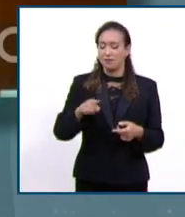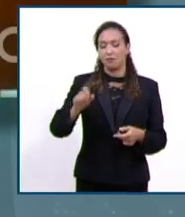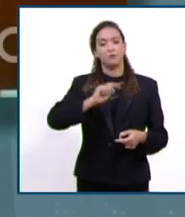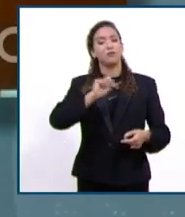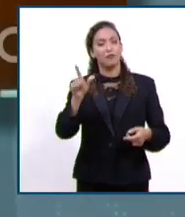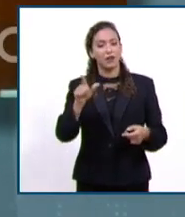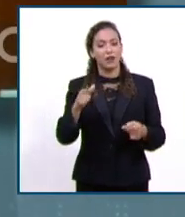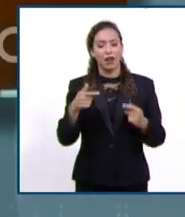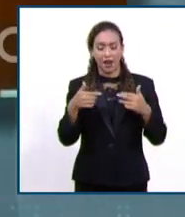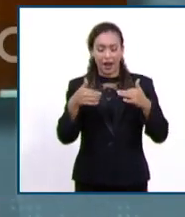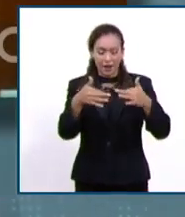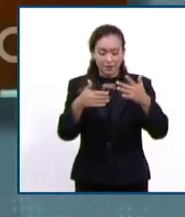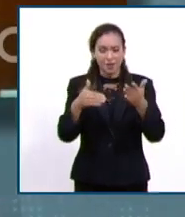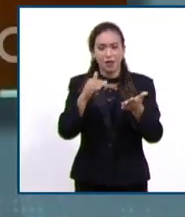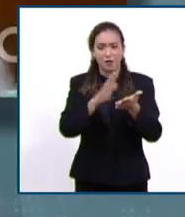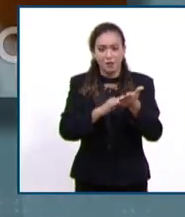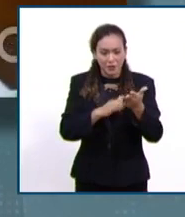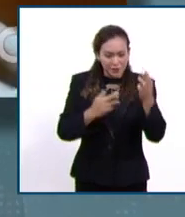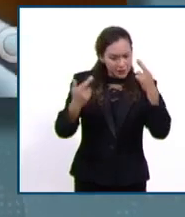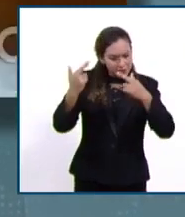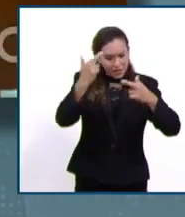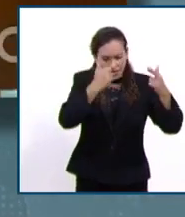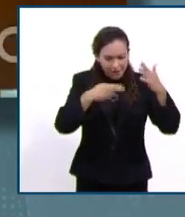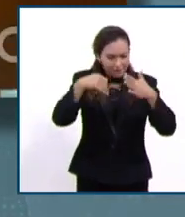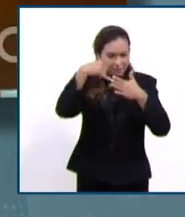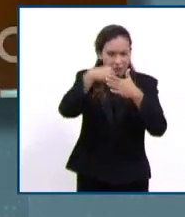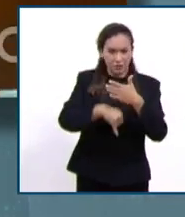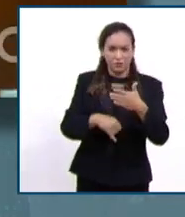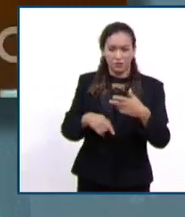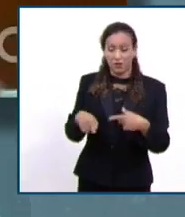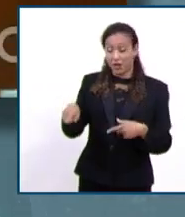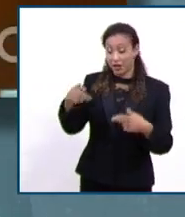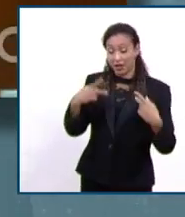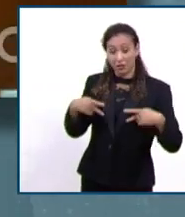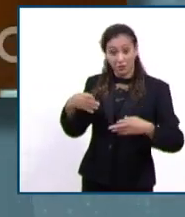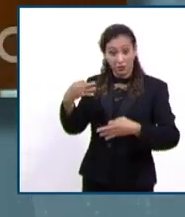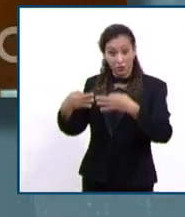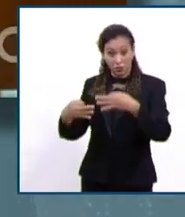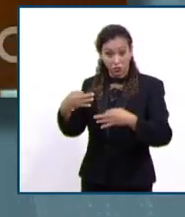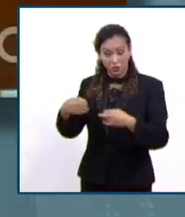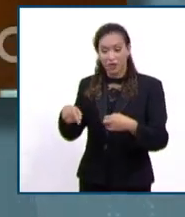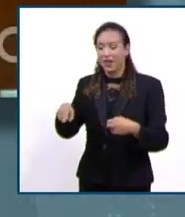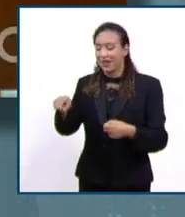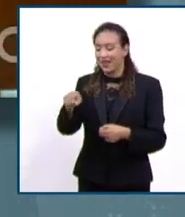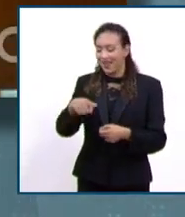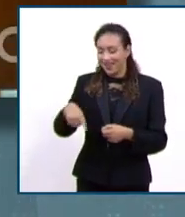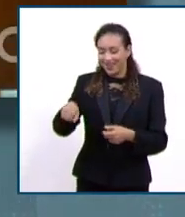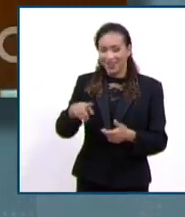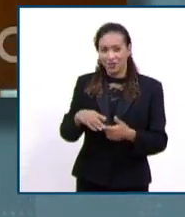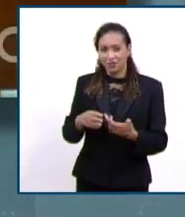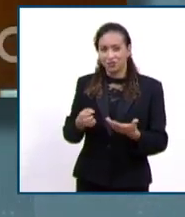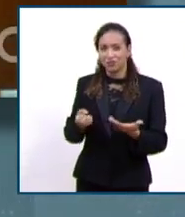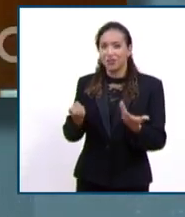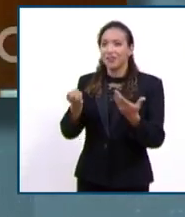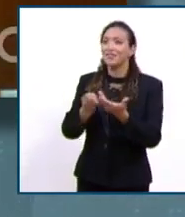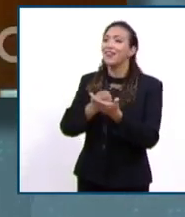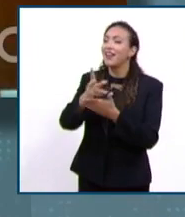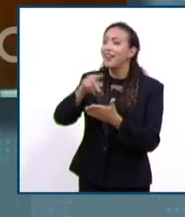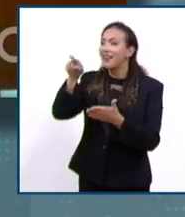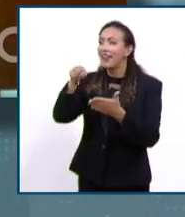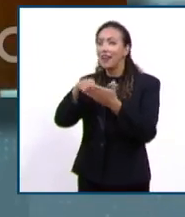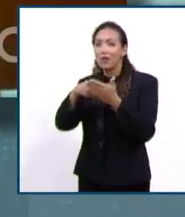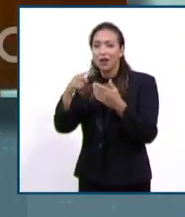revisan expedientes y no son, las personas juzgadoras no somos muchos de salir a las plazas